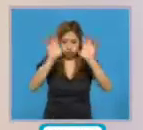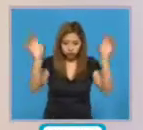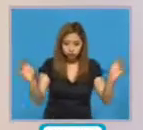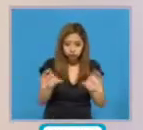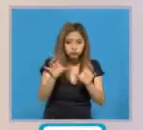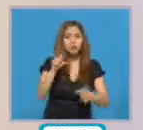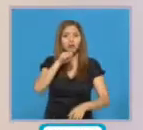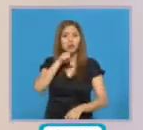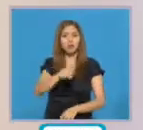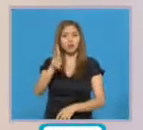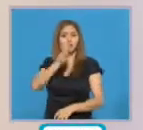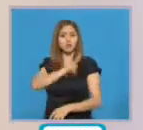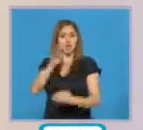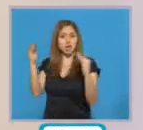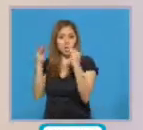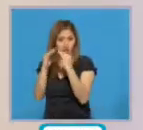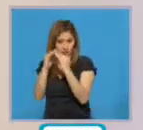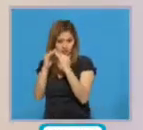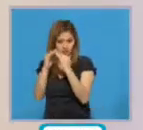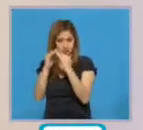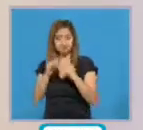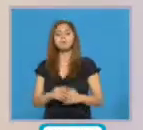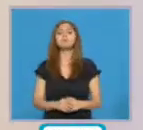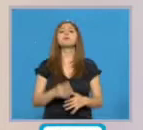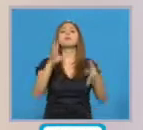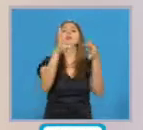en tu casa. Okay. Marcela